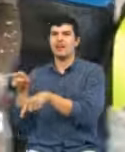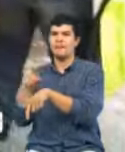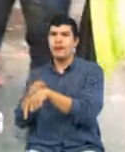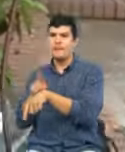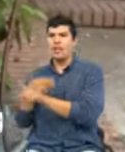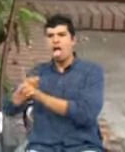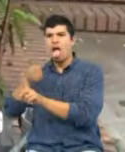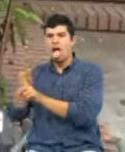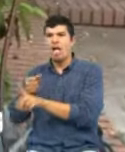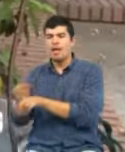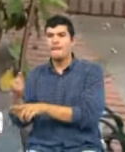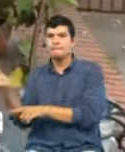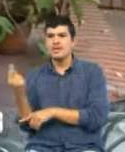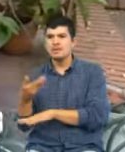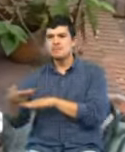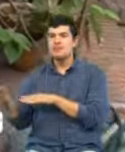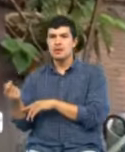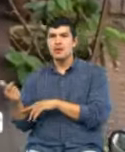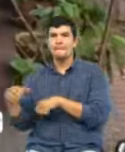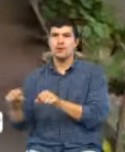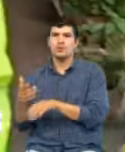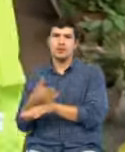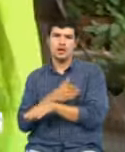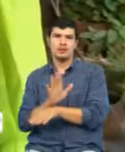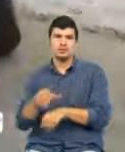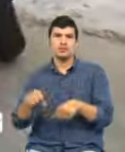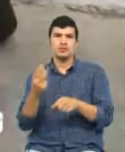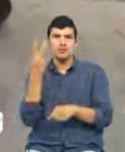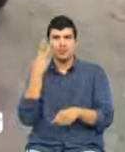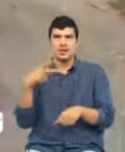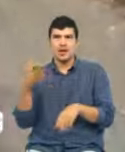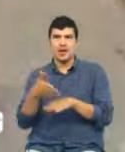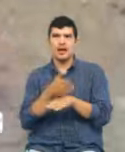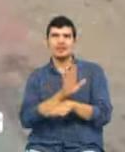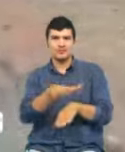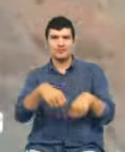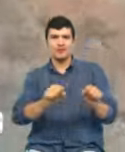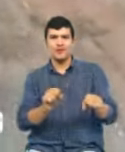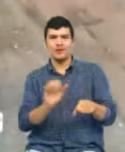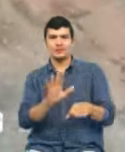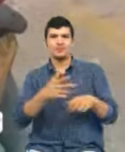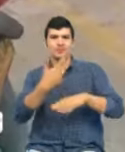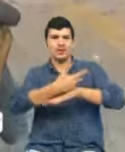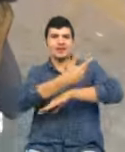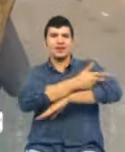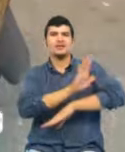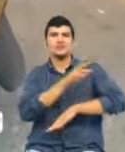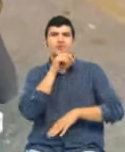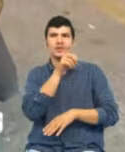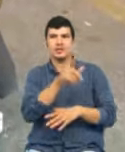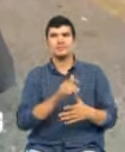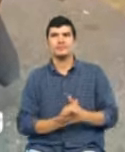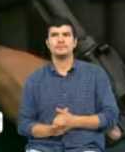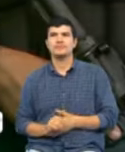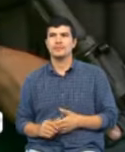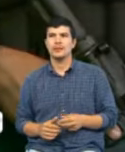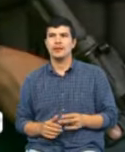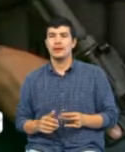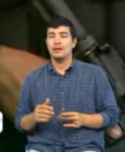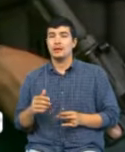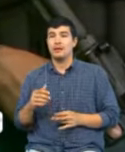intentaban cobrar una extorsión por una motocicleta que dos días antes habían robado de un parqueadero de bucaramanga le